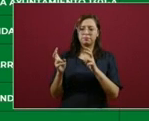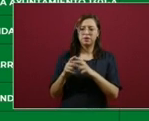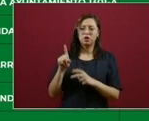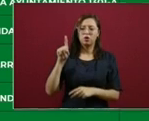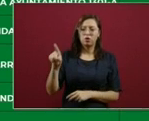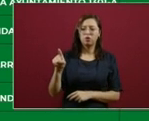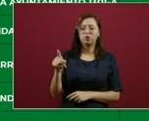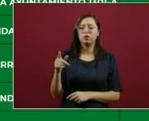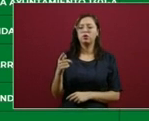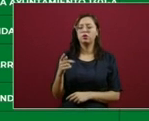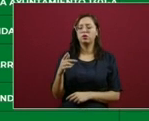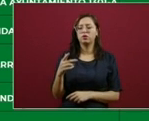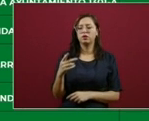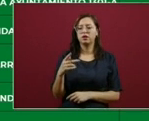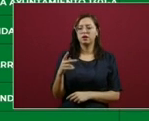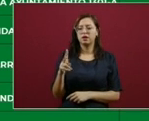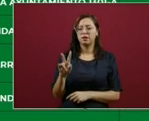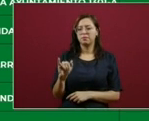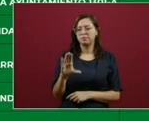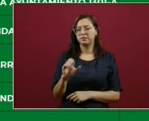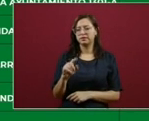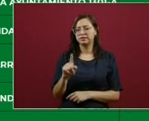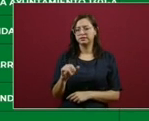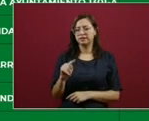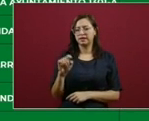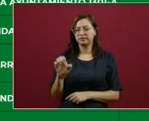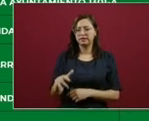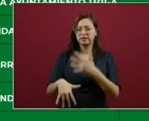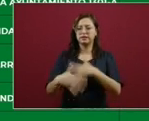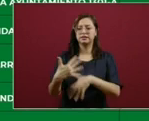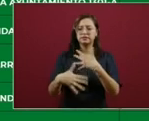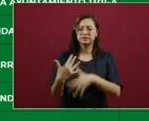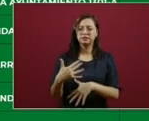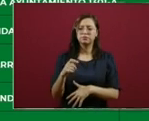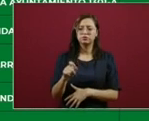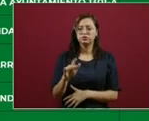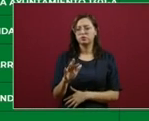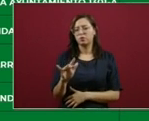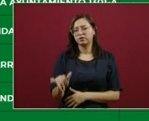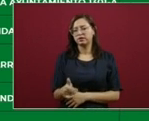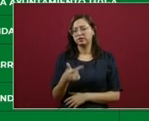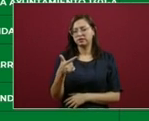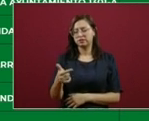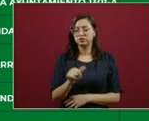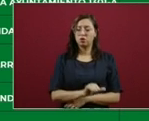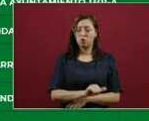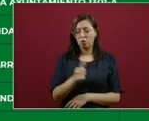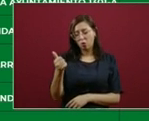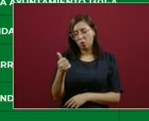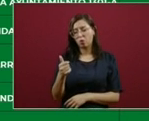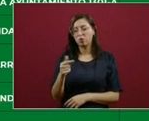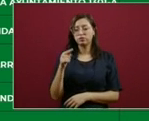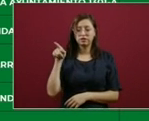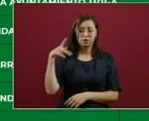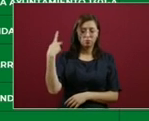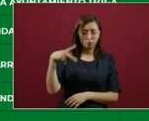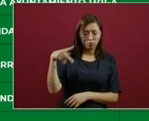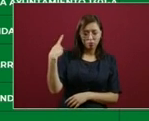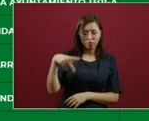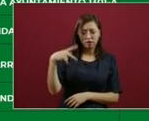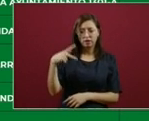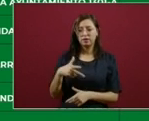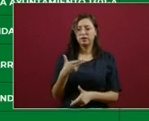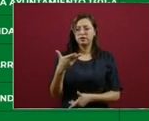gasolinera de Vicente Guerrero de Ciudad Madero, a 15.53. Otra en Puebla,